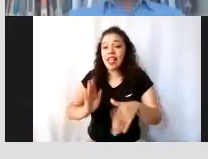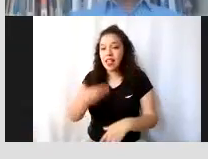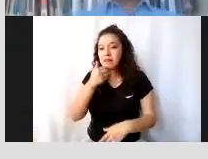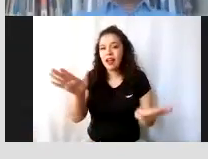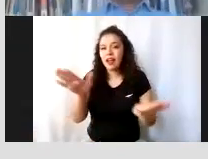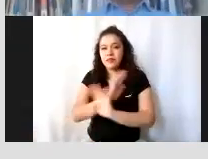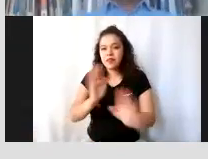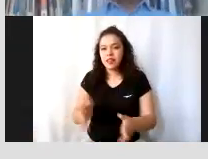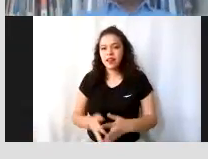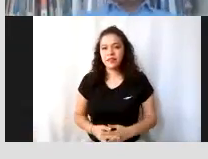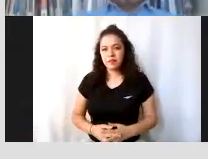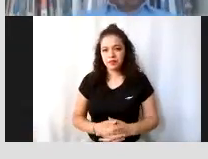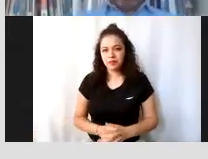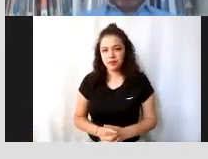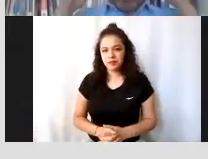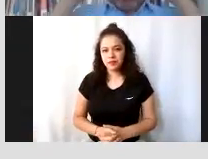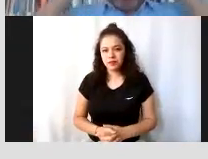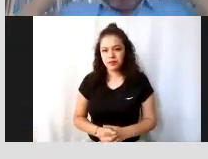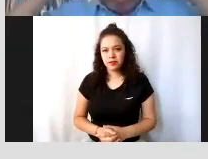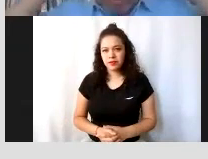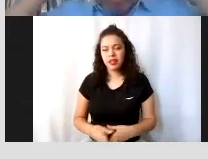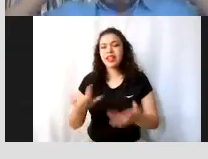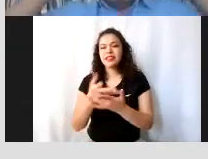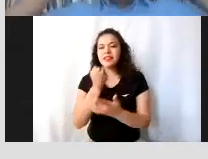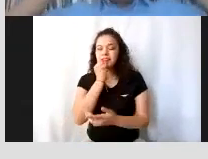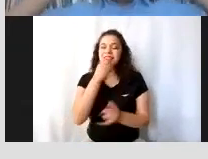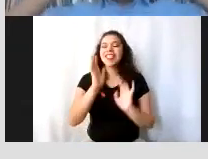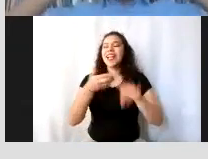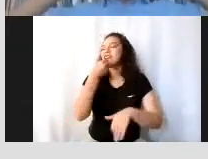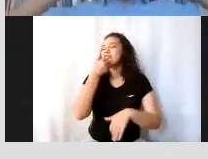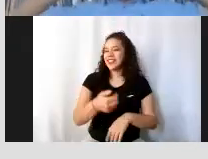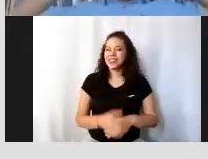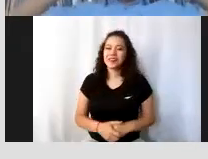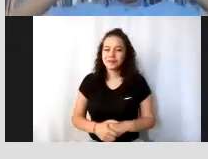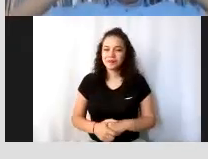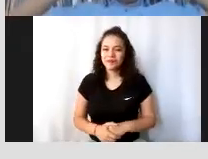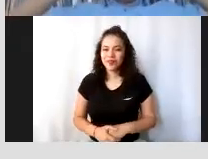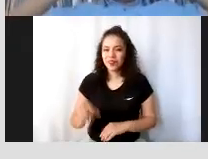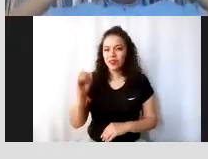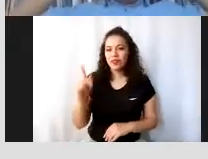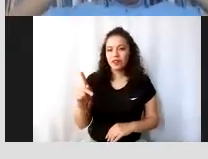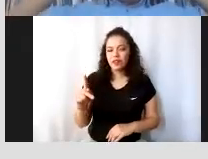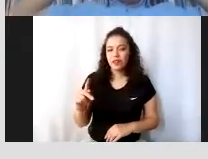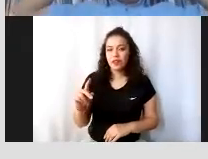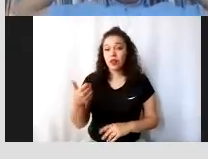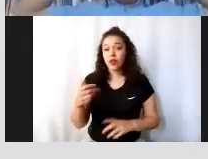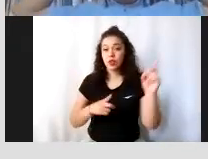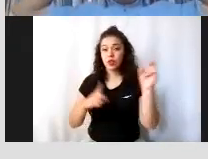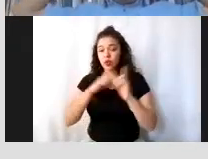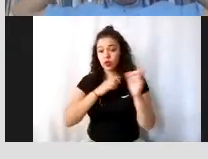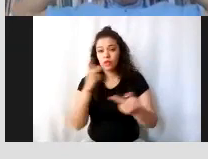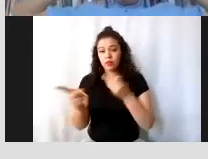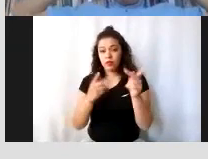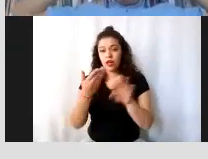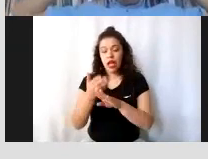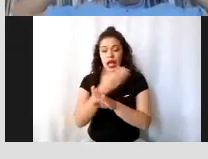Ya está colocado. Ok, gracias. Se tardó unos segundos, ¿verdad? Pero ya está. Ok. ¿Tienen alguna duda, alguna pregunta antes de que